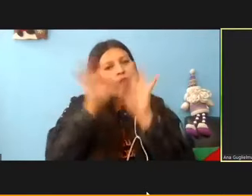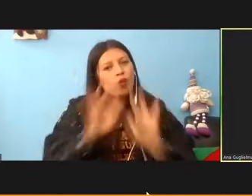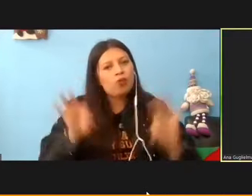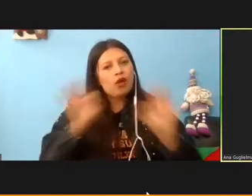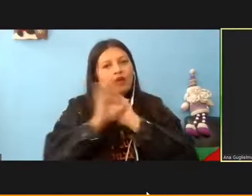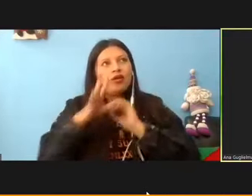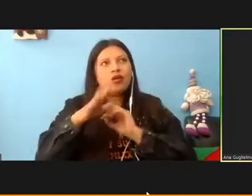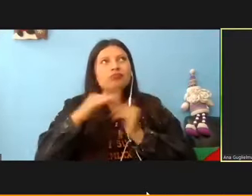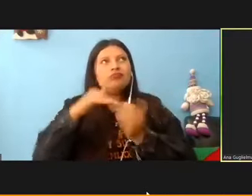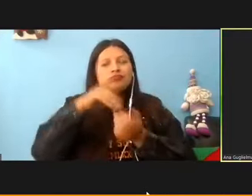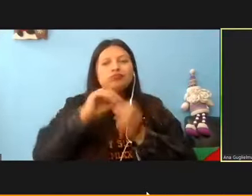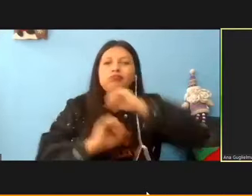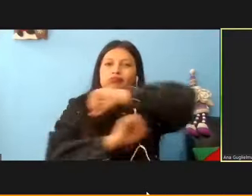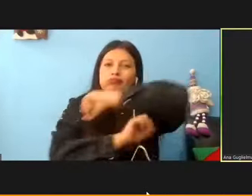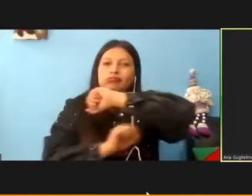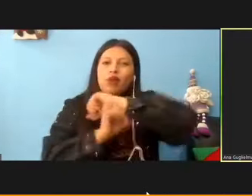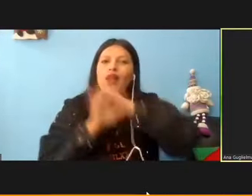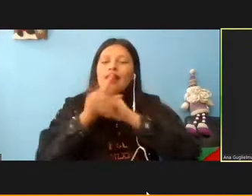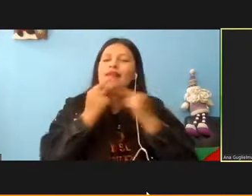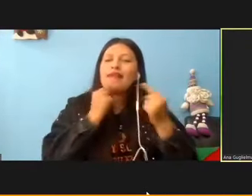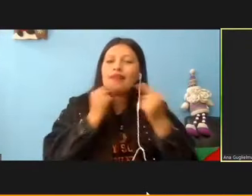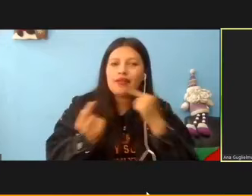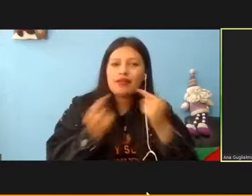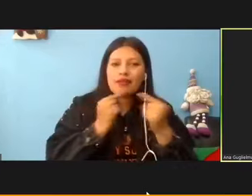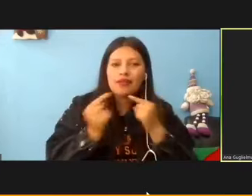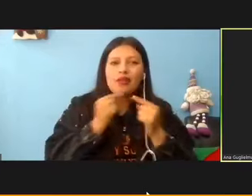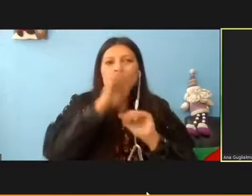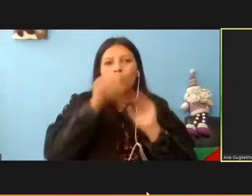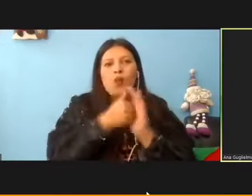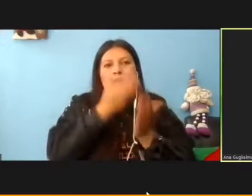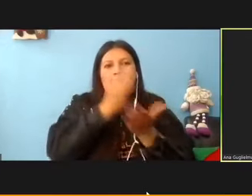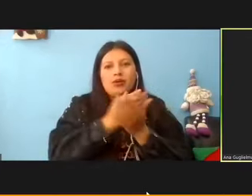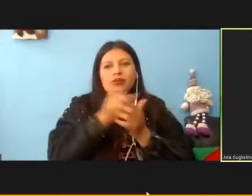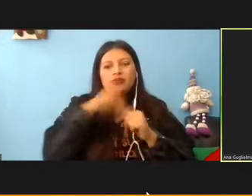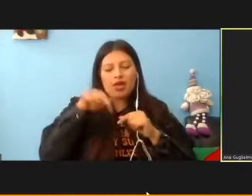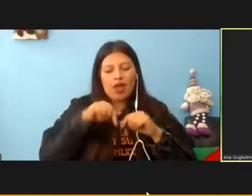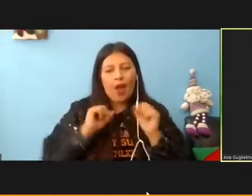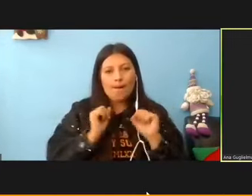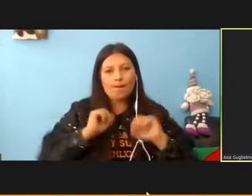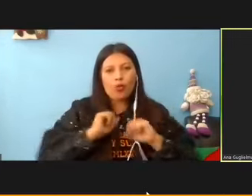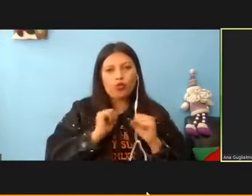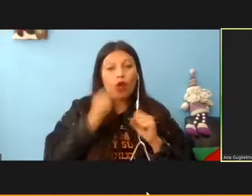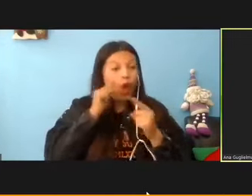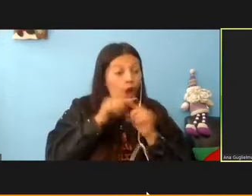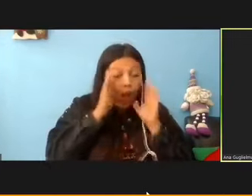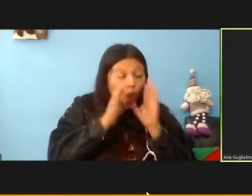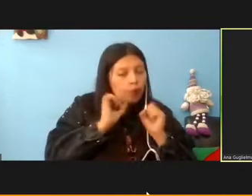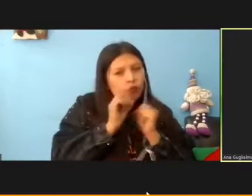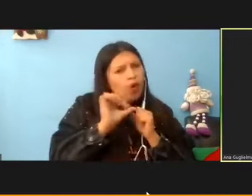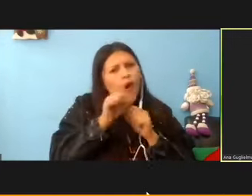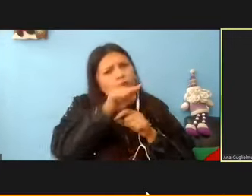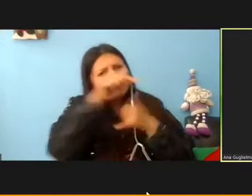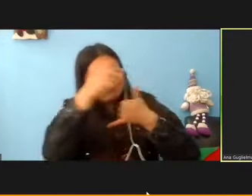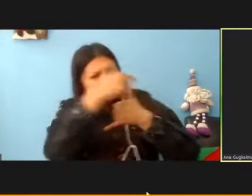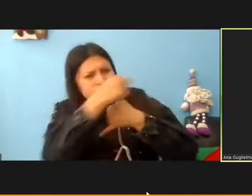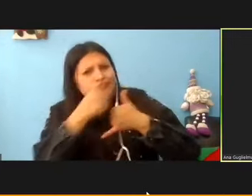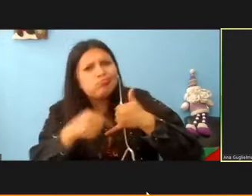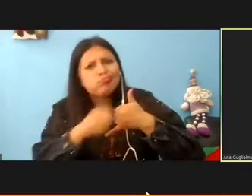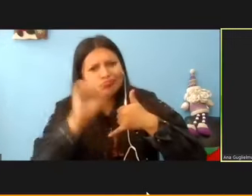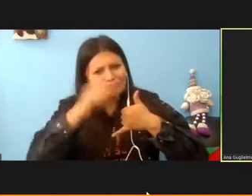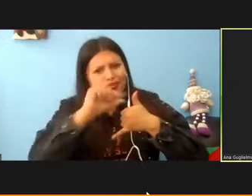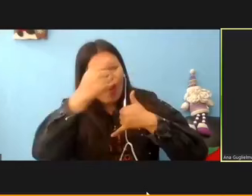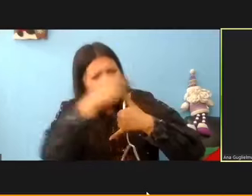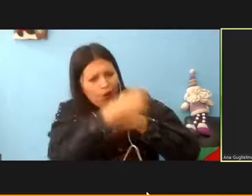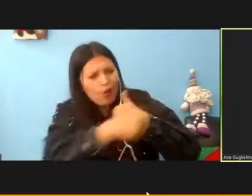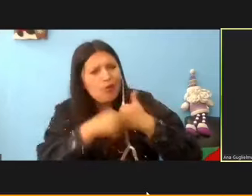fortalecer ese diálogo, ¿no? Que obviamente no todo pasa por Bogotá, y muchas de estas experiencias aparte están en